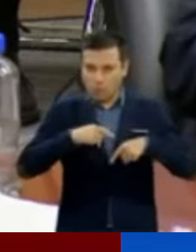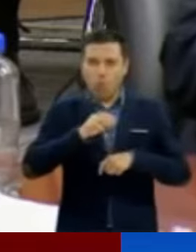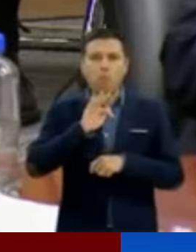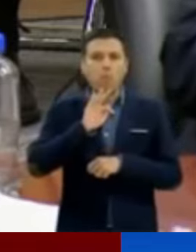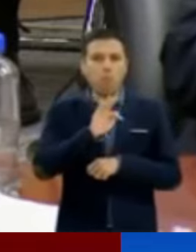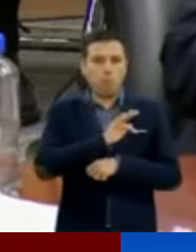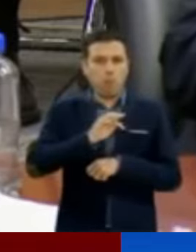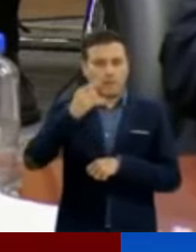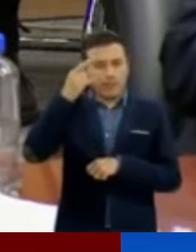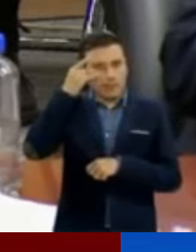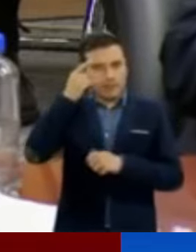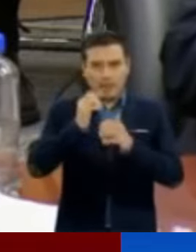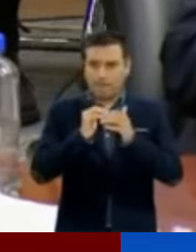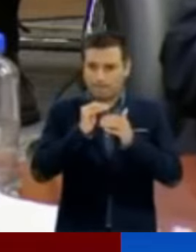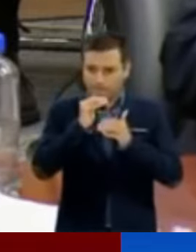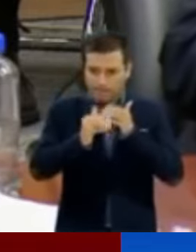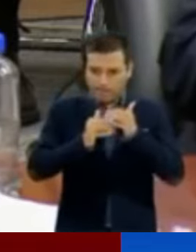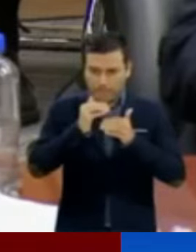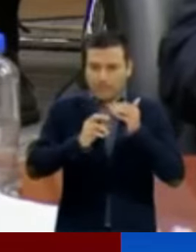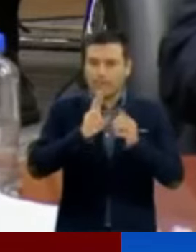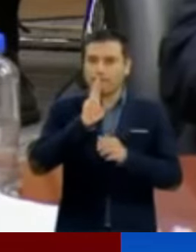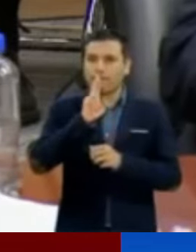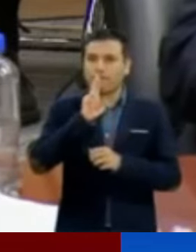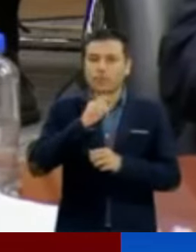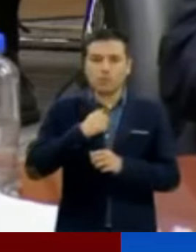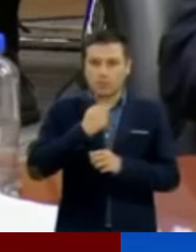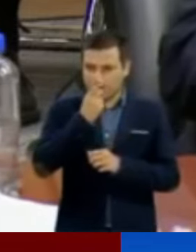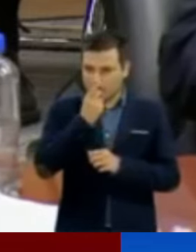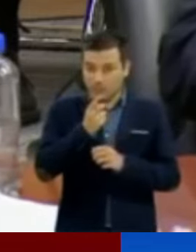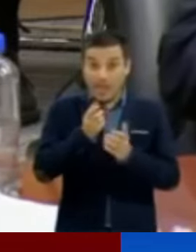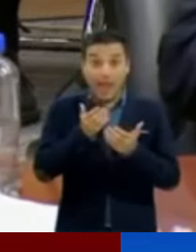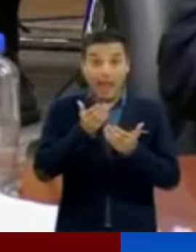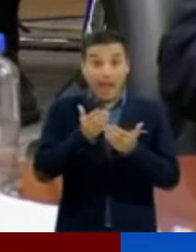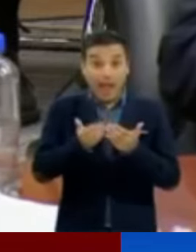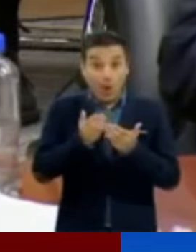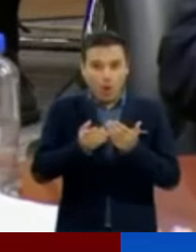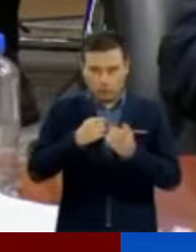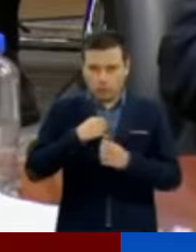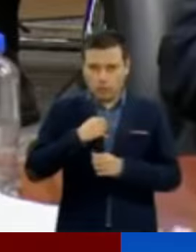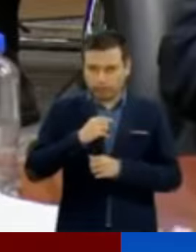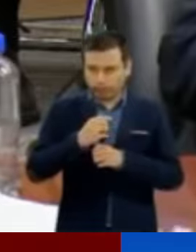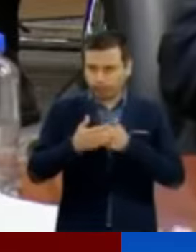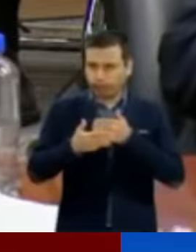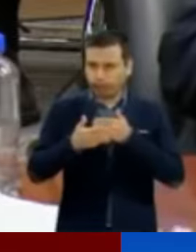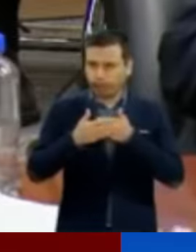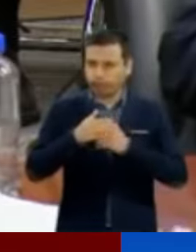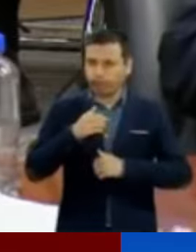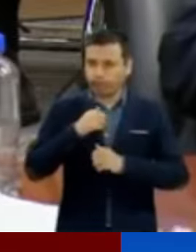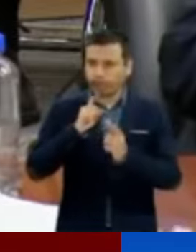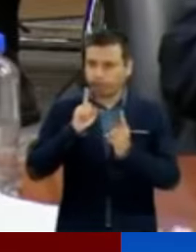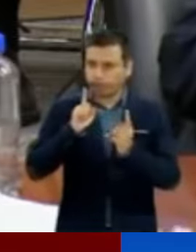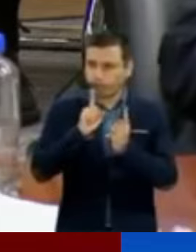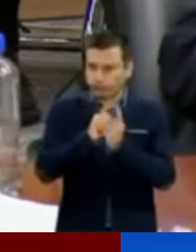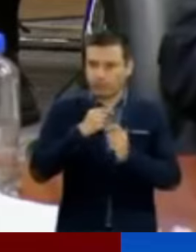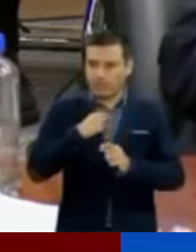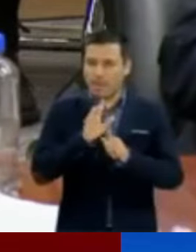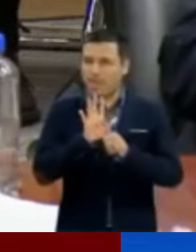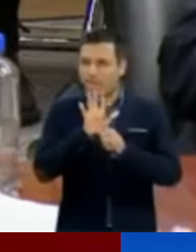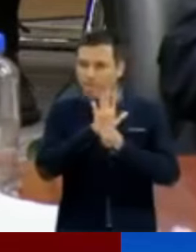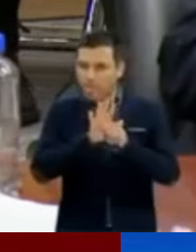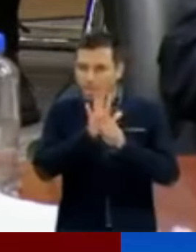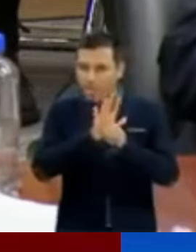Campeche. Por eso les digo que ahora lo voy a ir a buscar y lo voy a convencer para